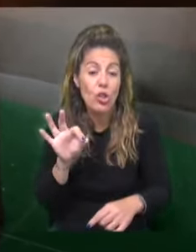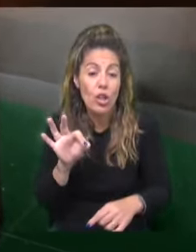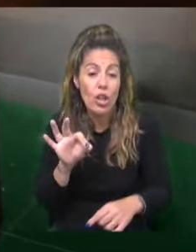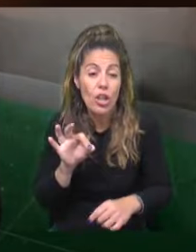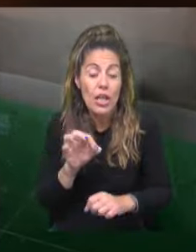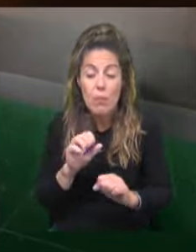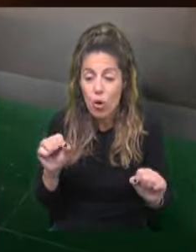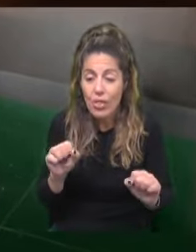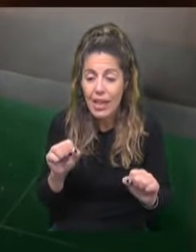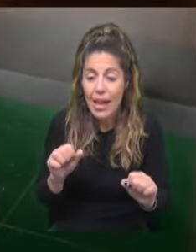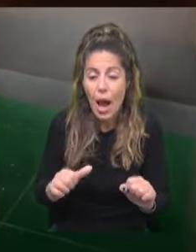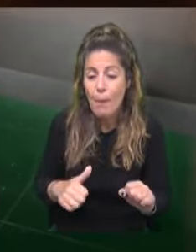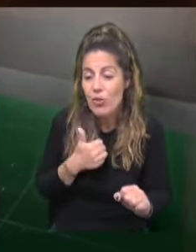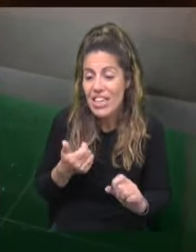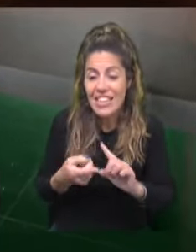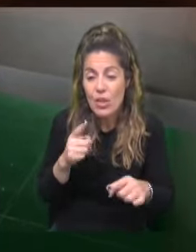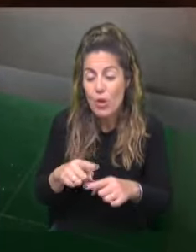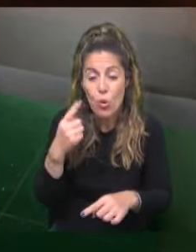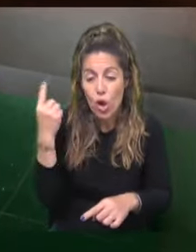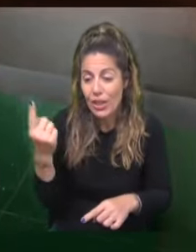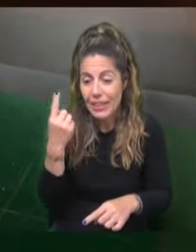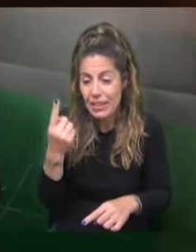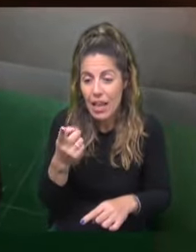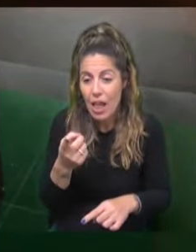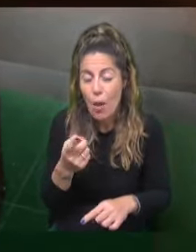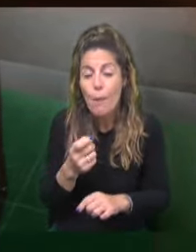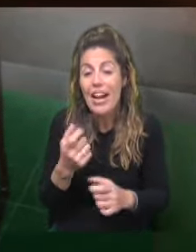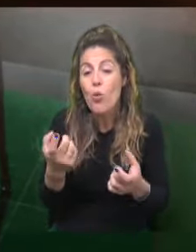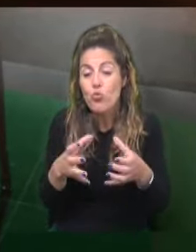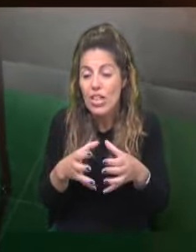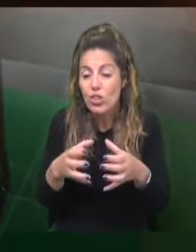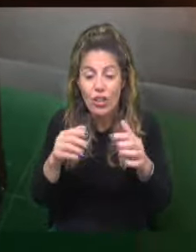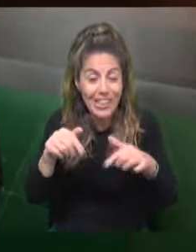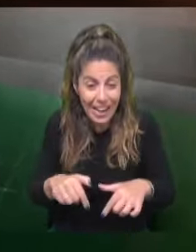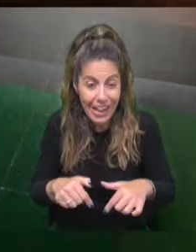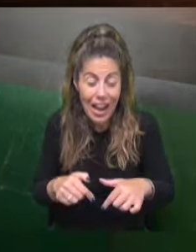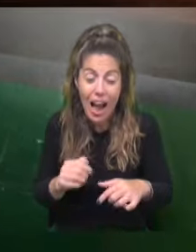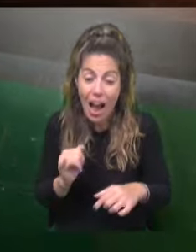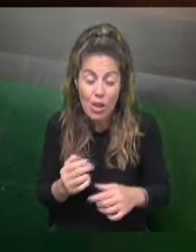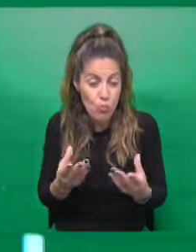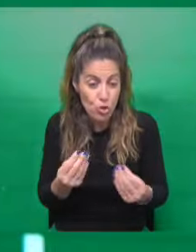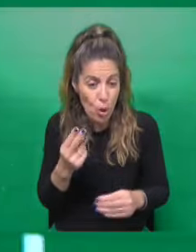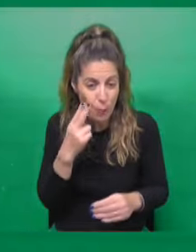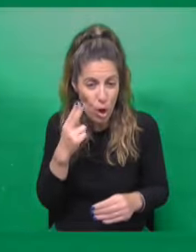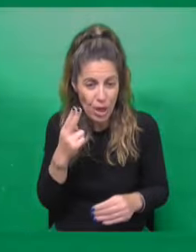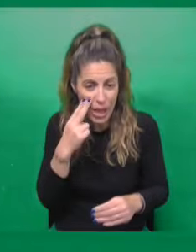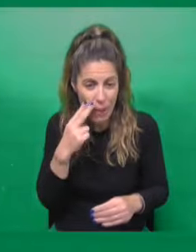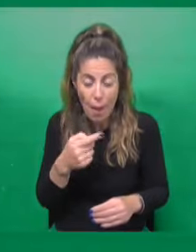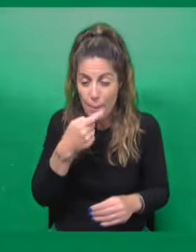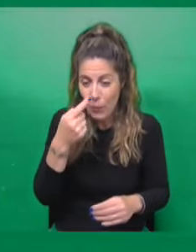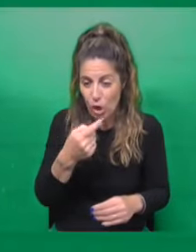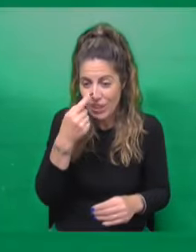también ese vínculo con el exterior para un sector que acá se está viendo afectado No por los intereses